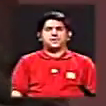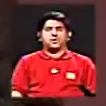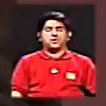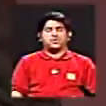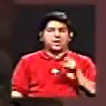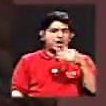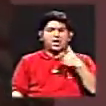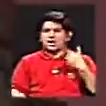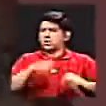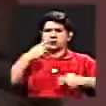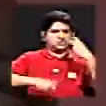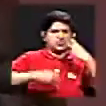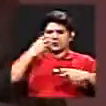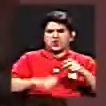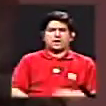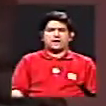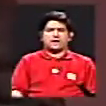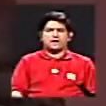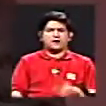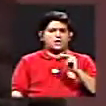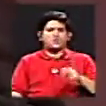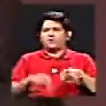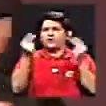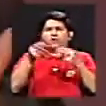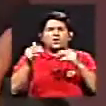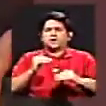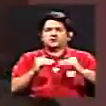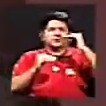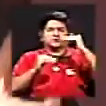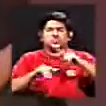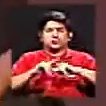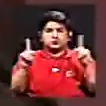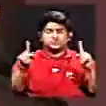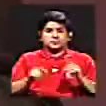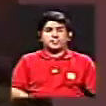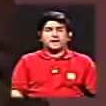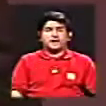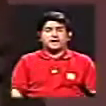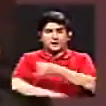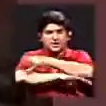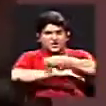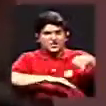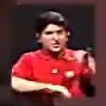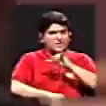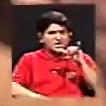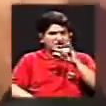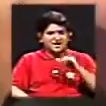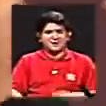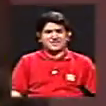menor mayor problema, sin exceso de costos. ¿Y por qué? Si son los mismos ingenieros,